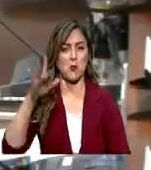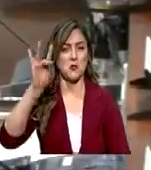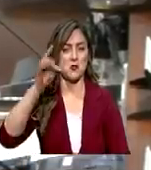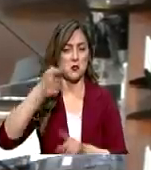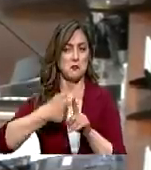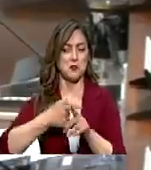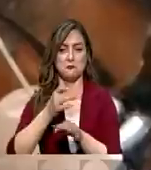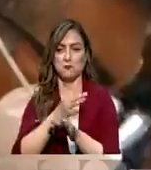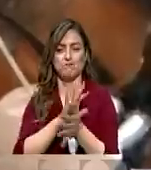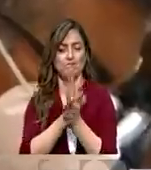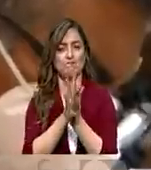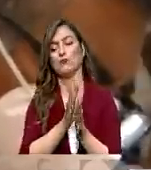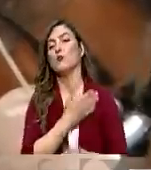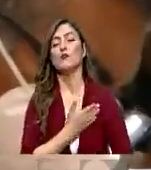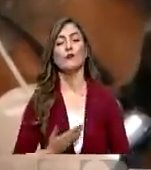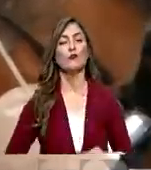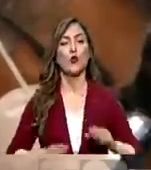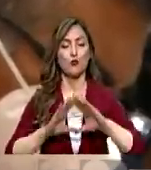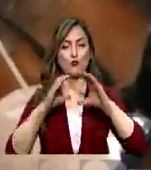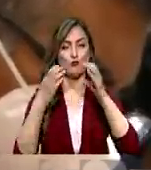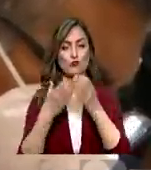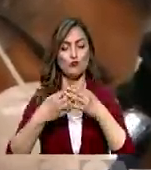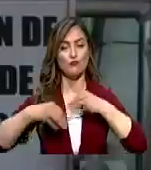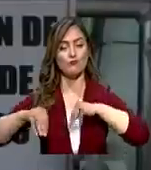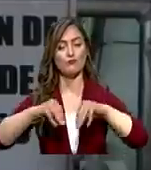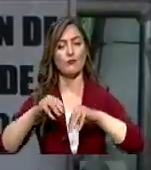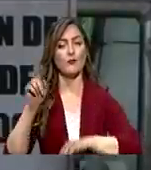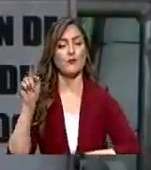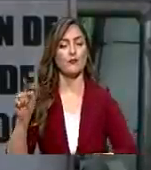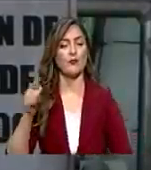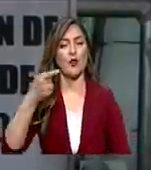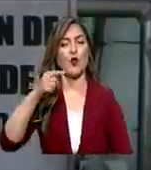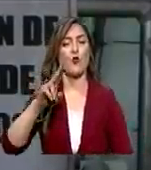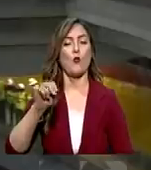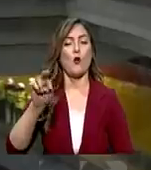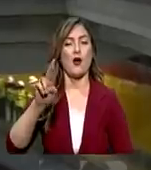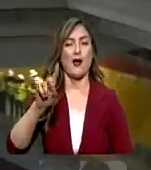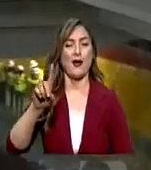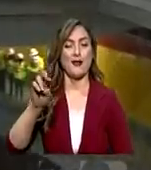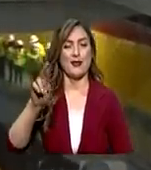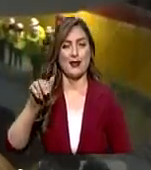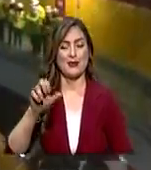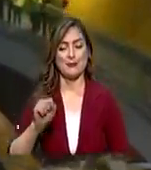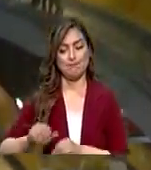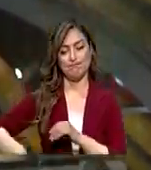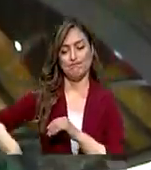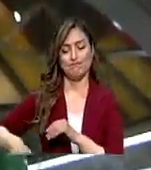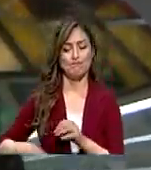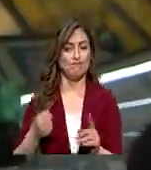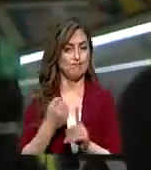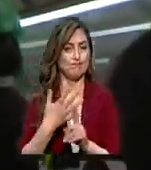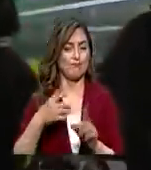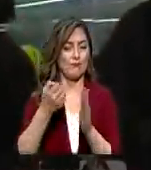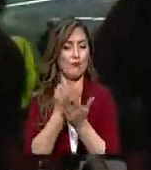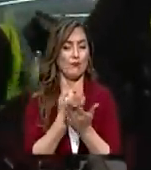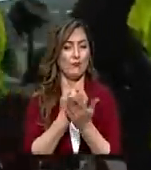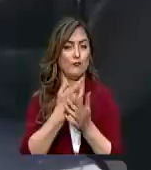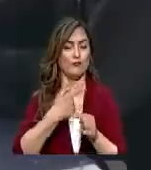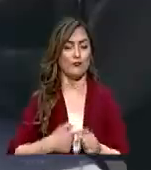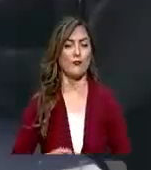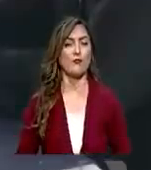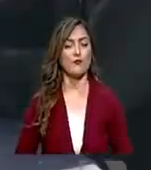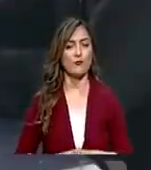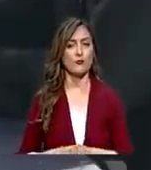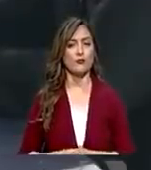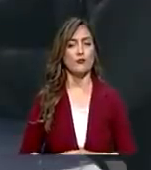El presidente de la Comisión de Movilidad, Santiago Guarderas, insiste en que todos estos retrasos perjudicarán económicamente a la capital,